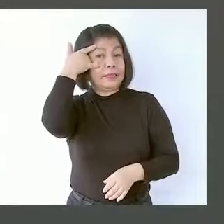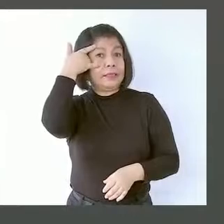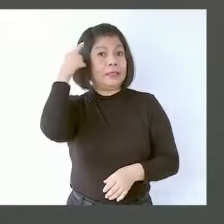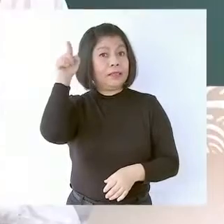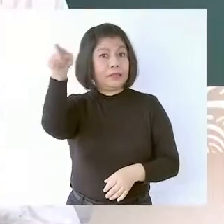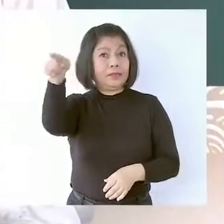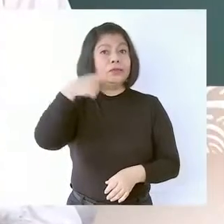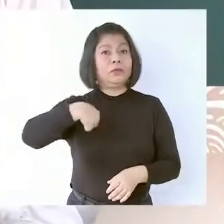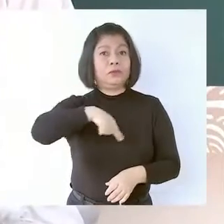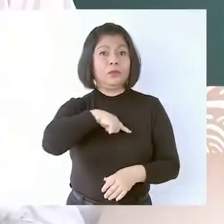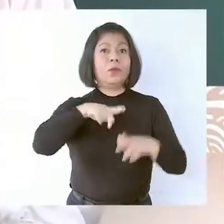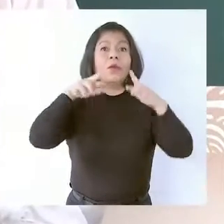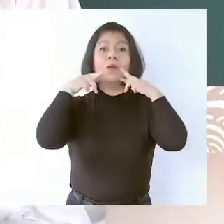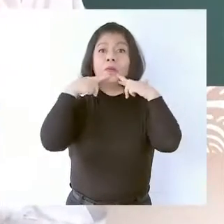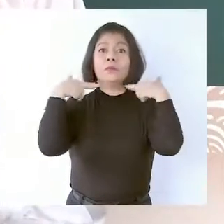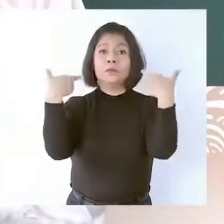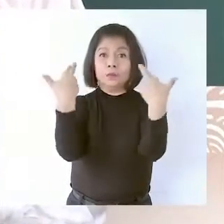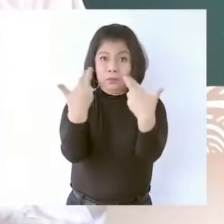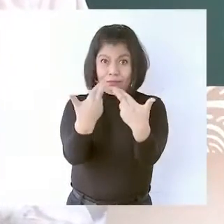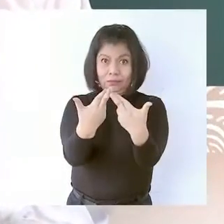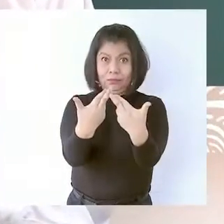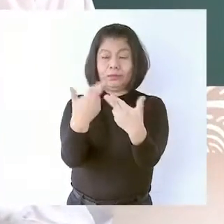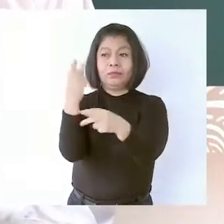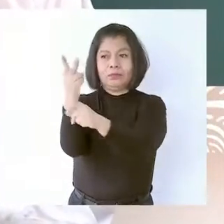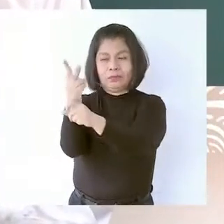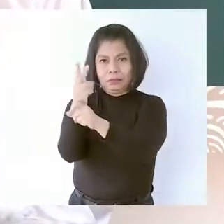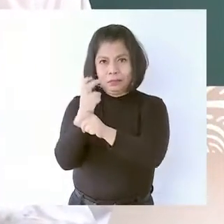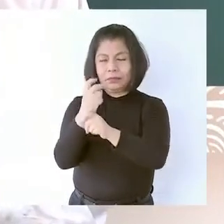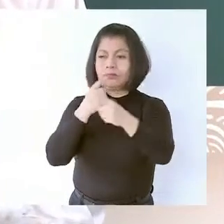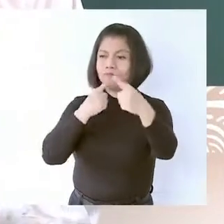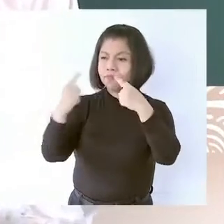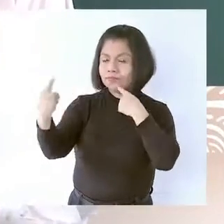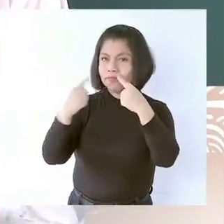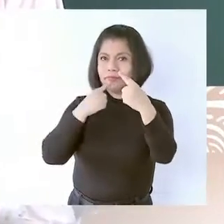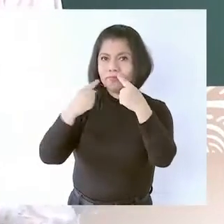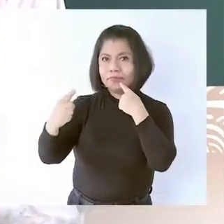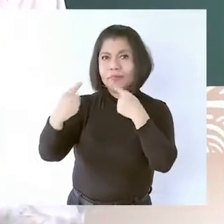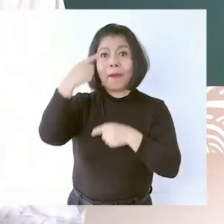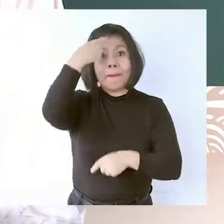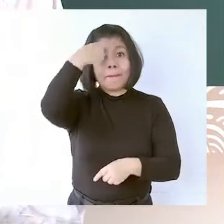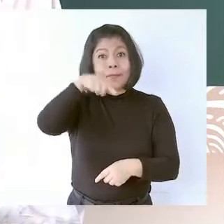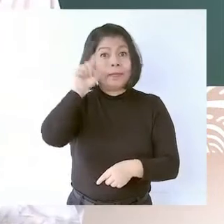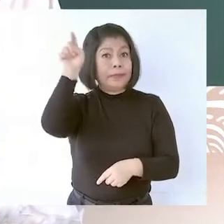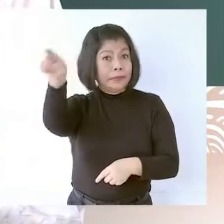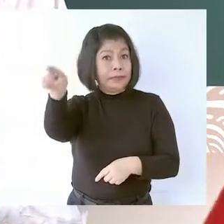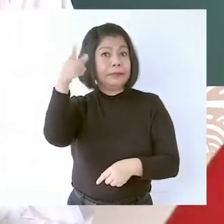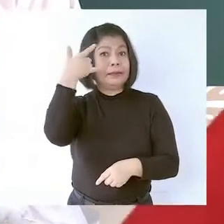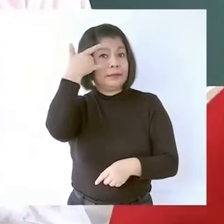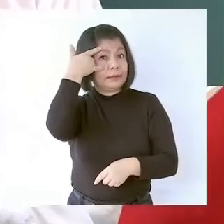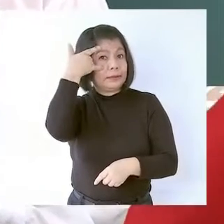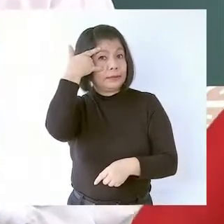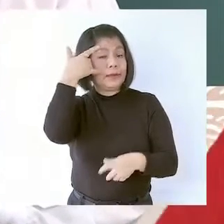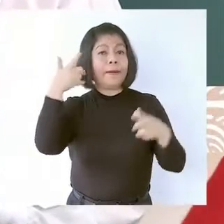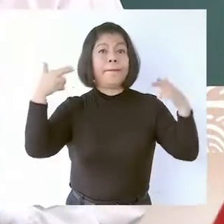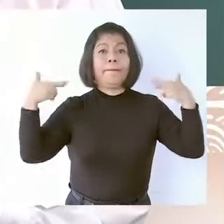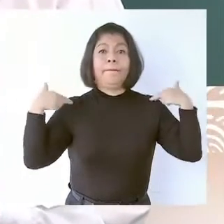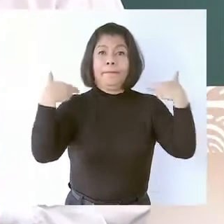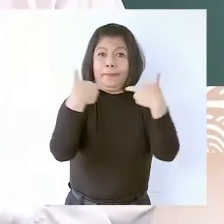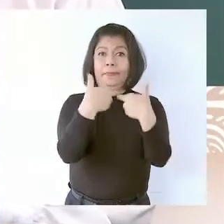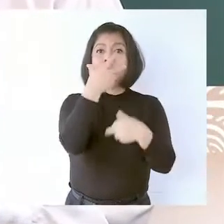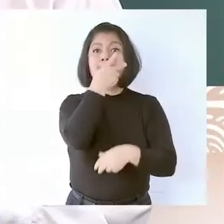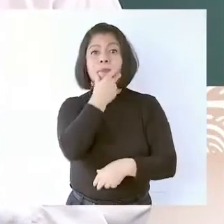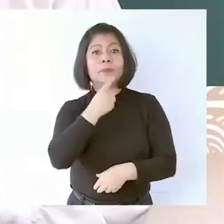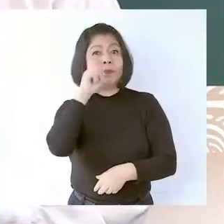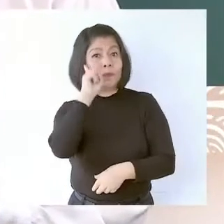que una vez que vacunemos a todos los maestros de ese estado, se pueda regresar